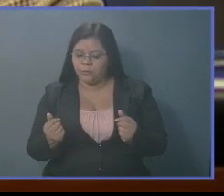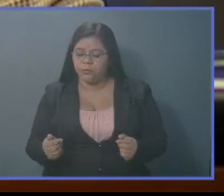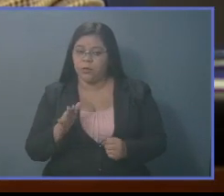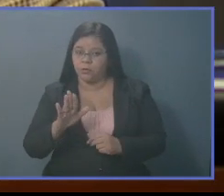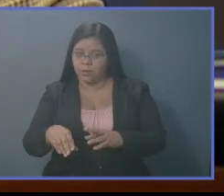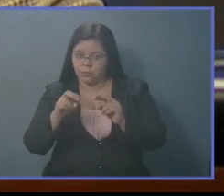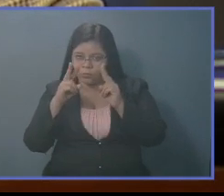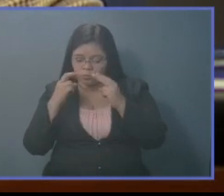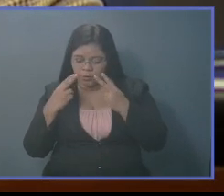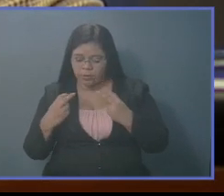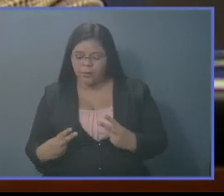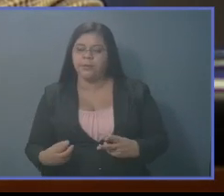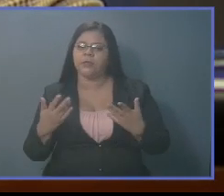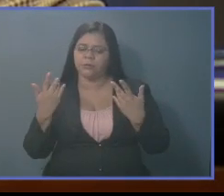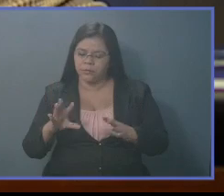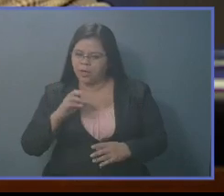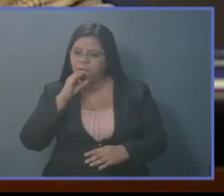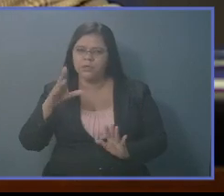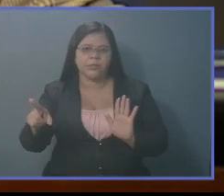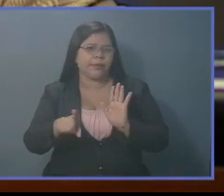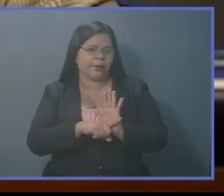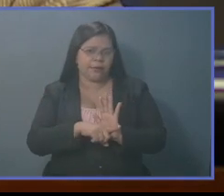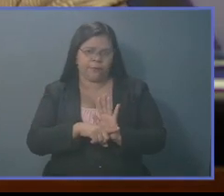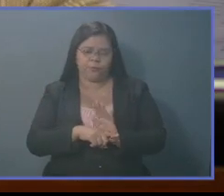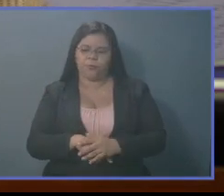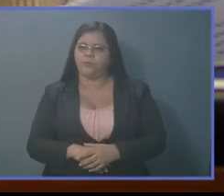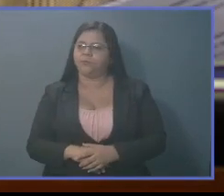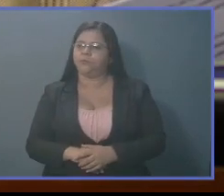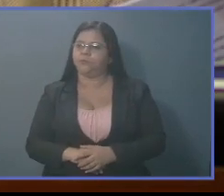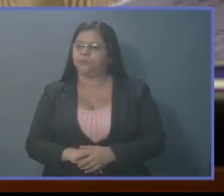prueba del COVID-19 haya resultado negativa.